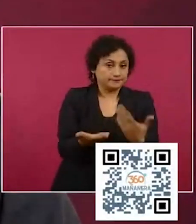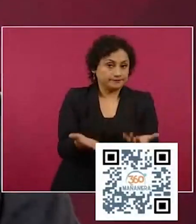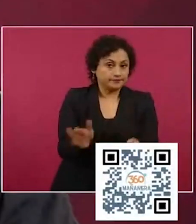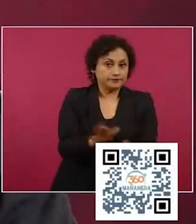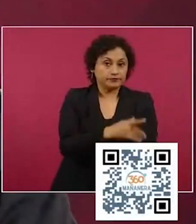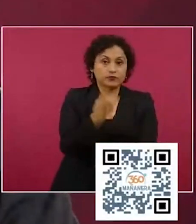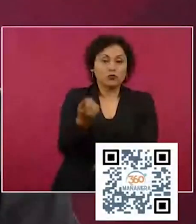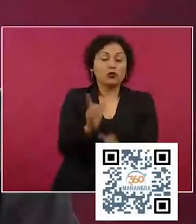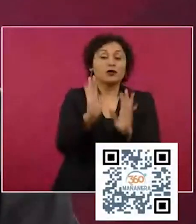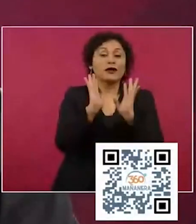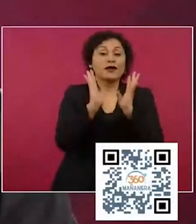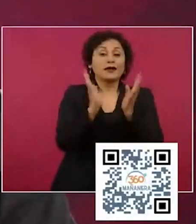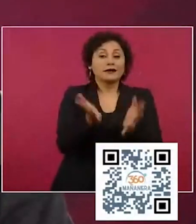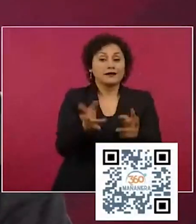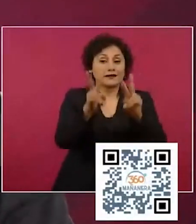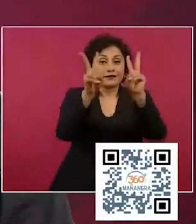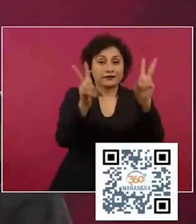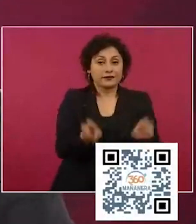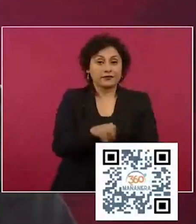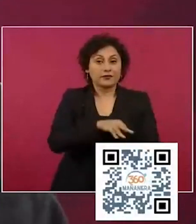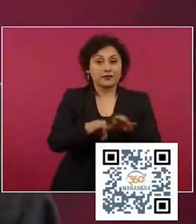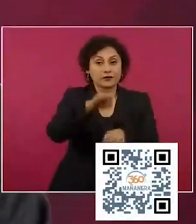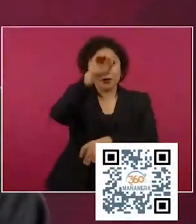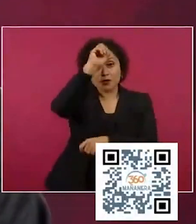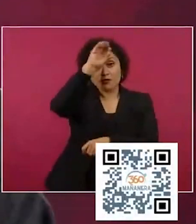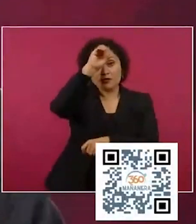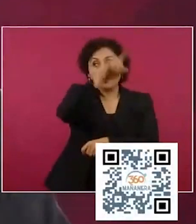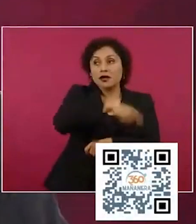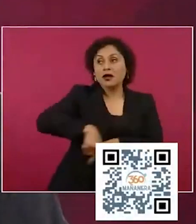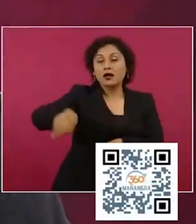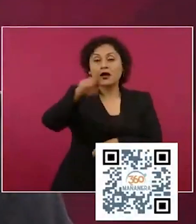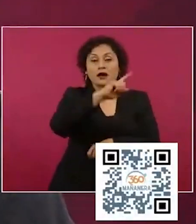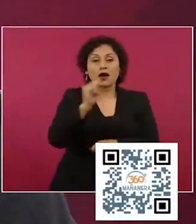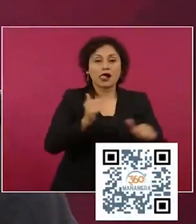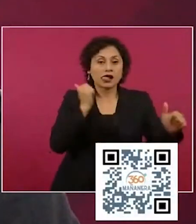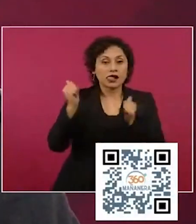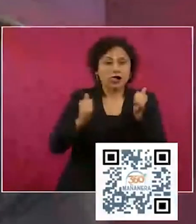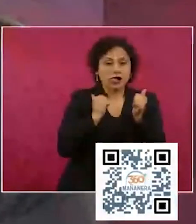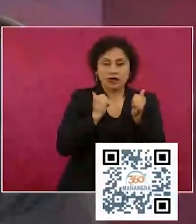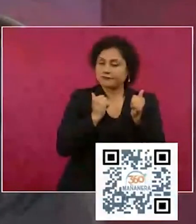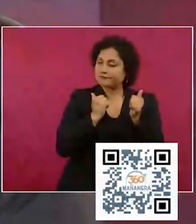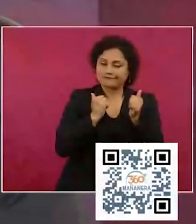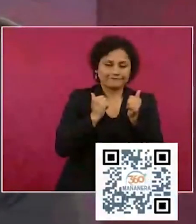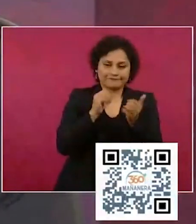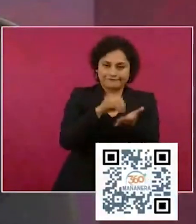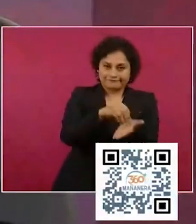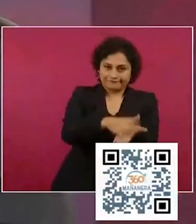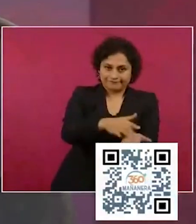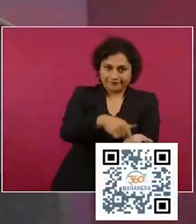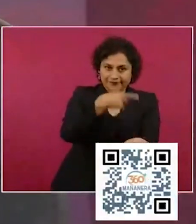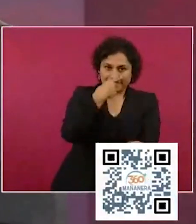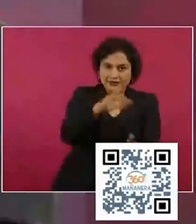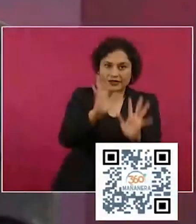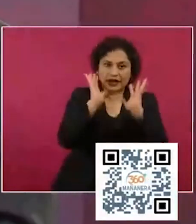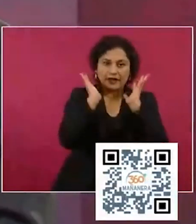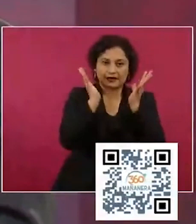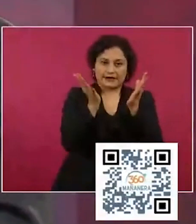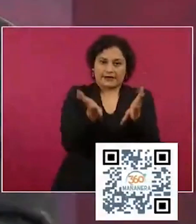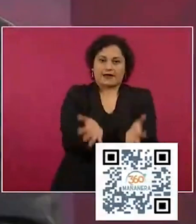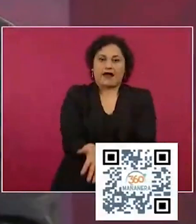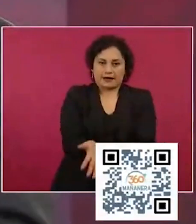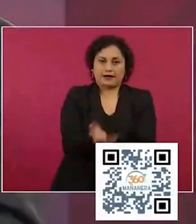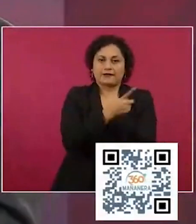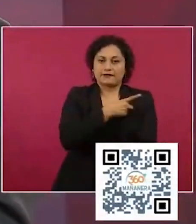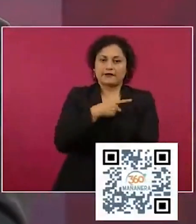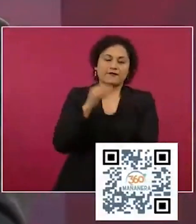carácter de preferente la actividad minera pues ya no va a venir esa etapa de abusos de impunidad